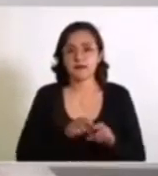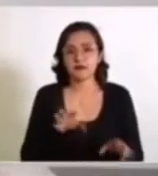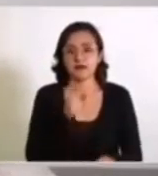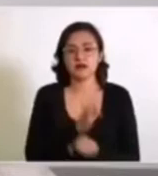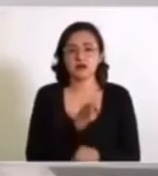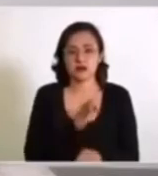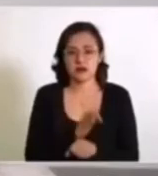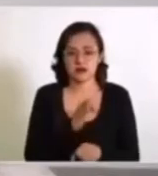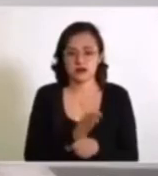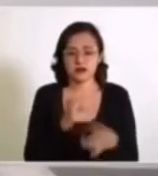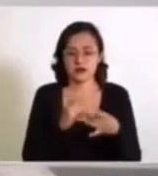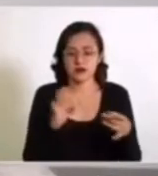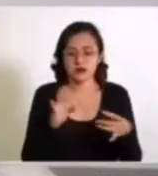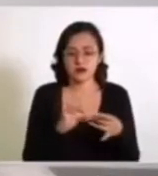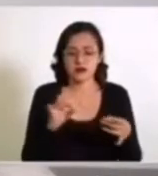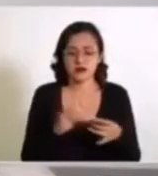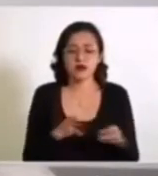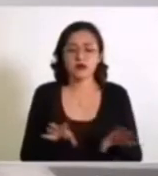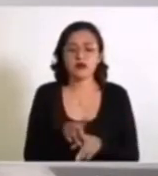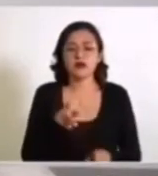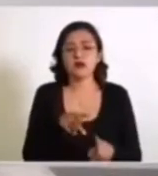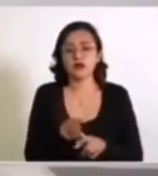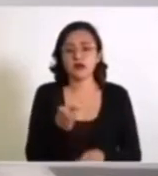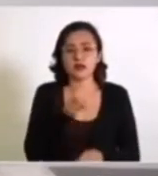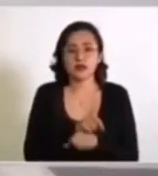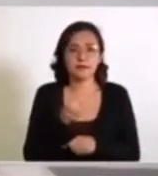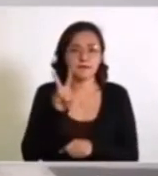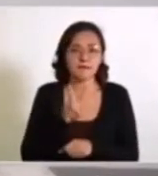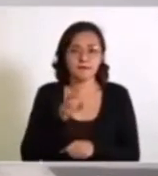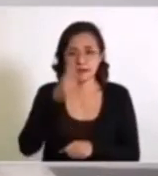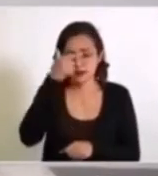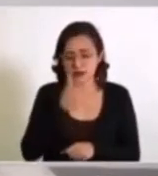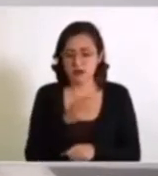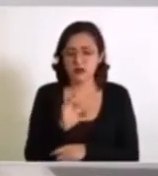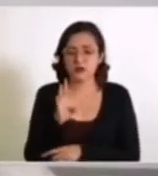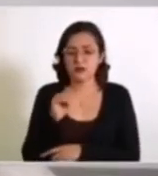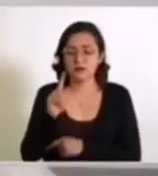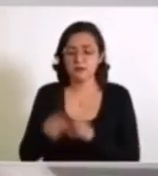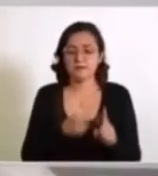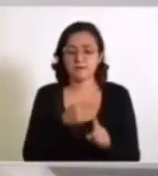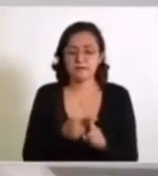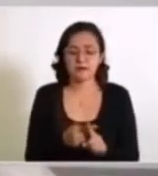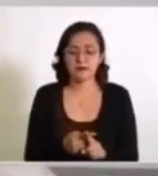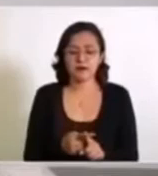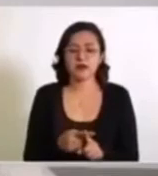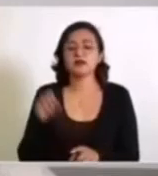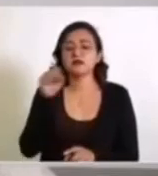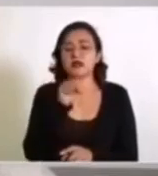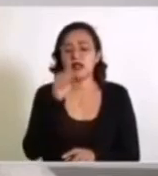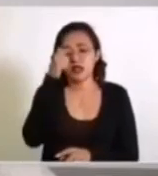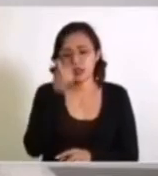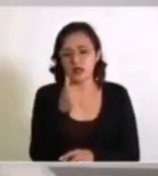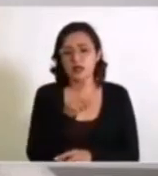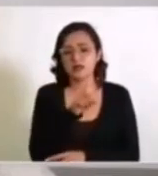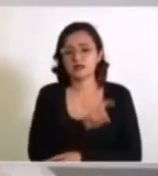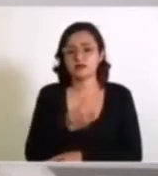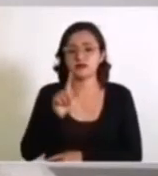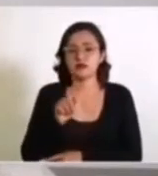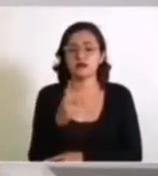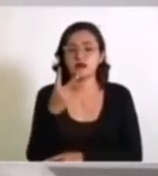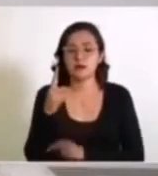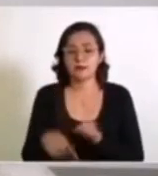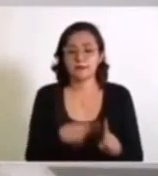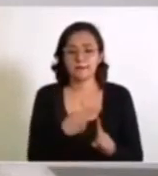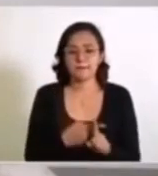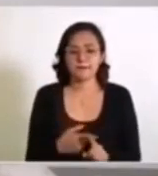de la siguiente manera. A corte del viernes por la noche, 49 más. A corte del sábado, 172